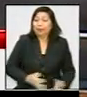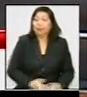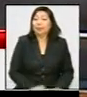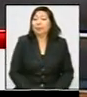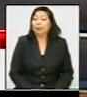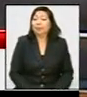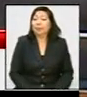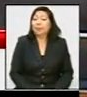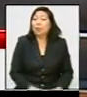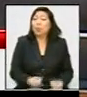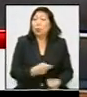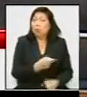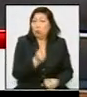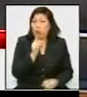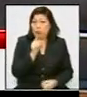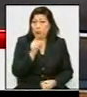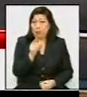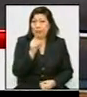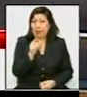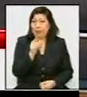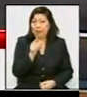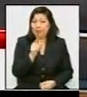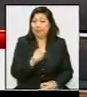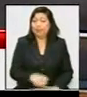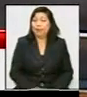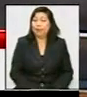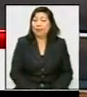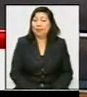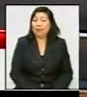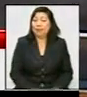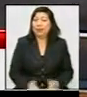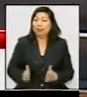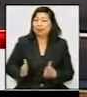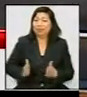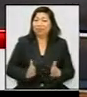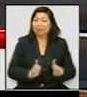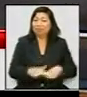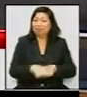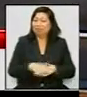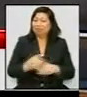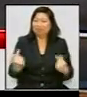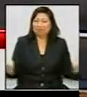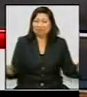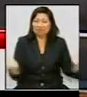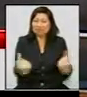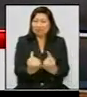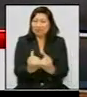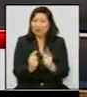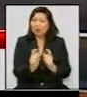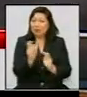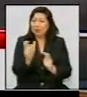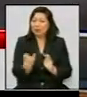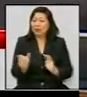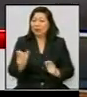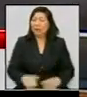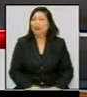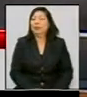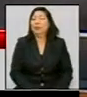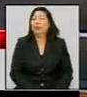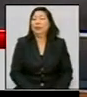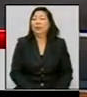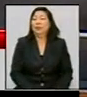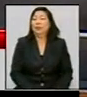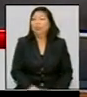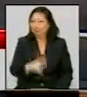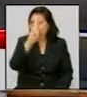por la forma como usted ha conducido y ha tratado a los colegas congresistas. Hay